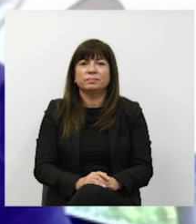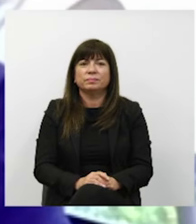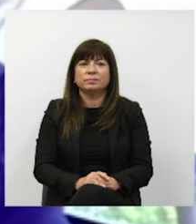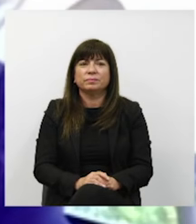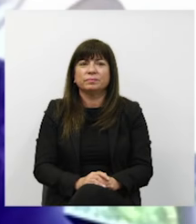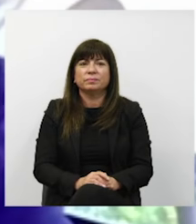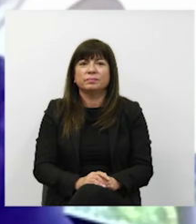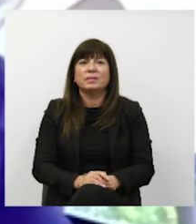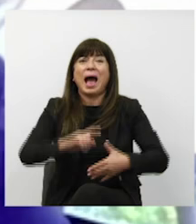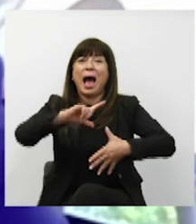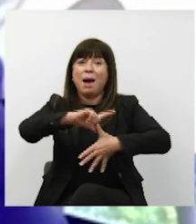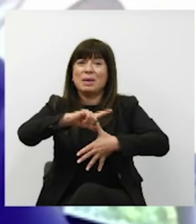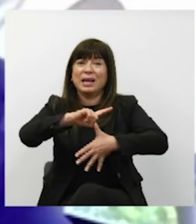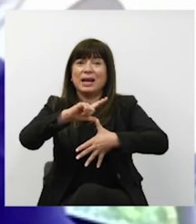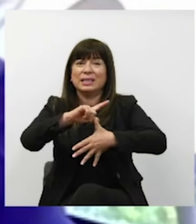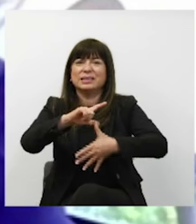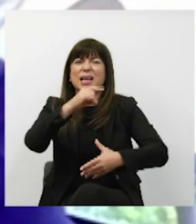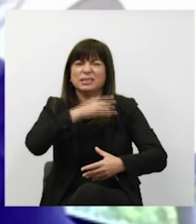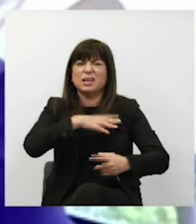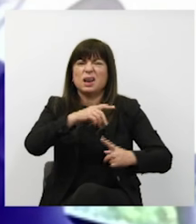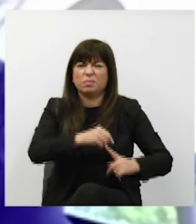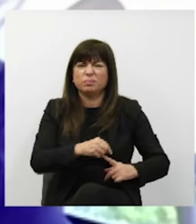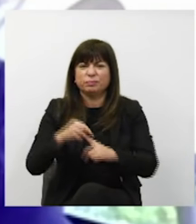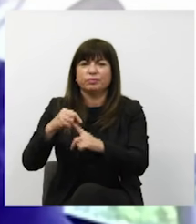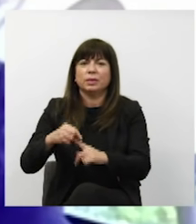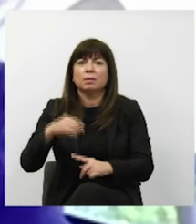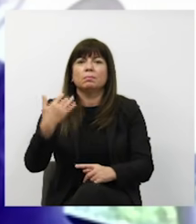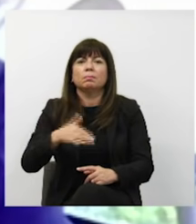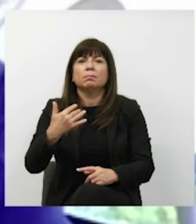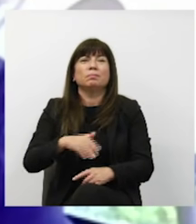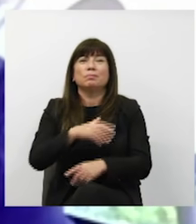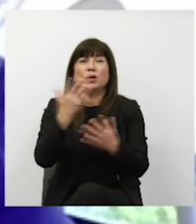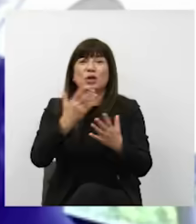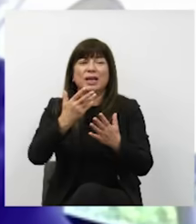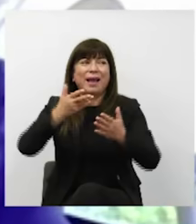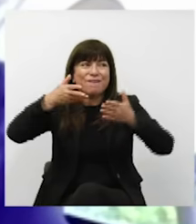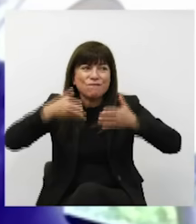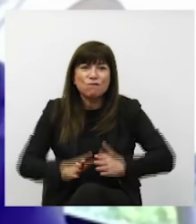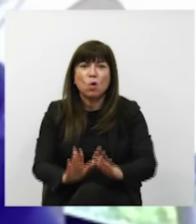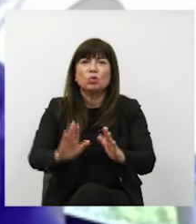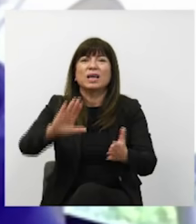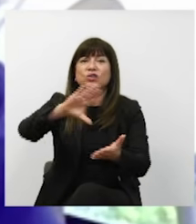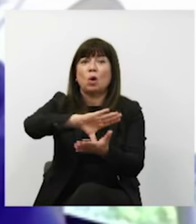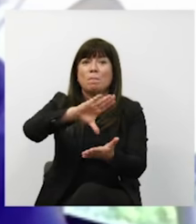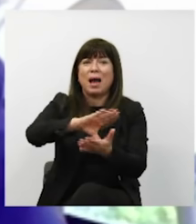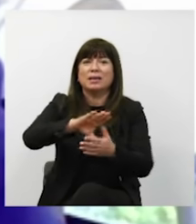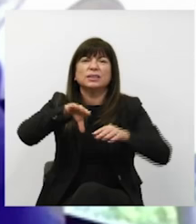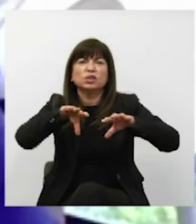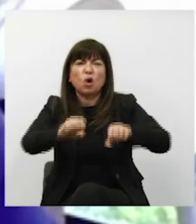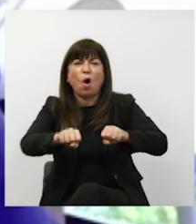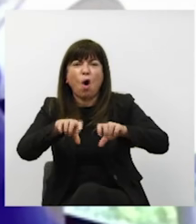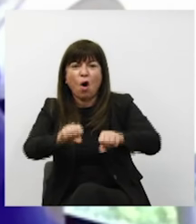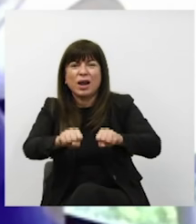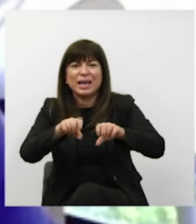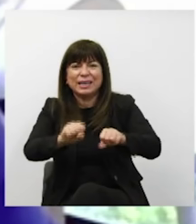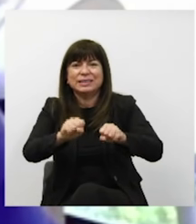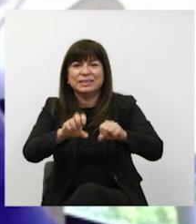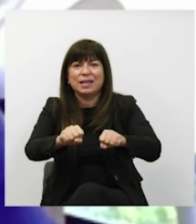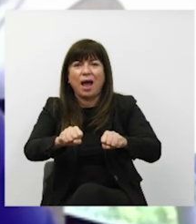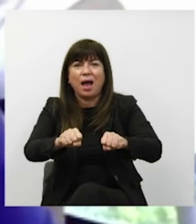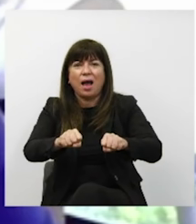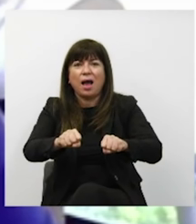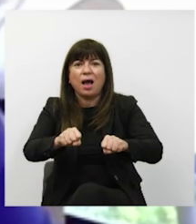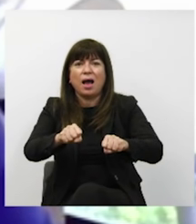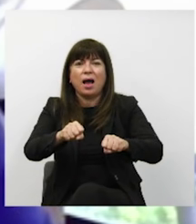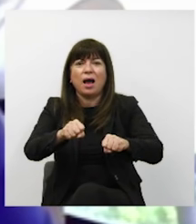América Latina, dado que su fundación como país, esto es la conquista más exactamente, había dejado, y esto lo